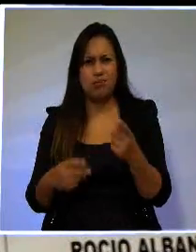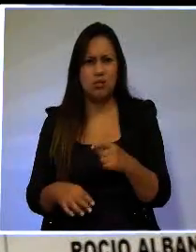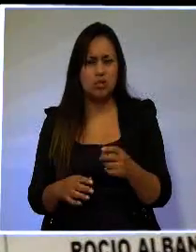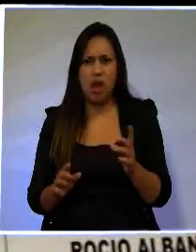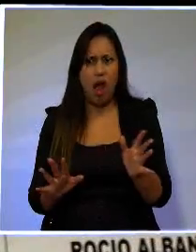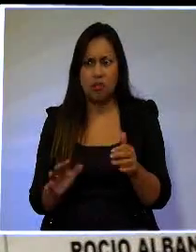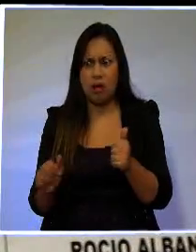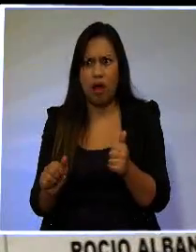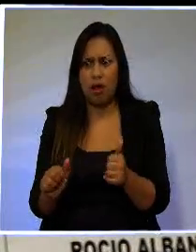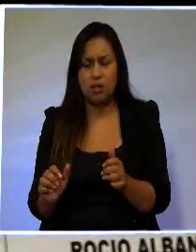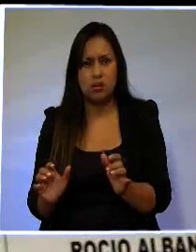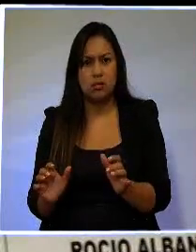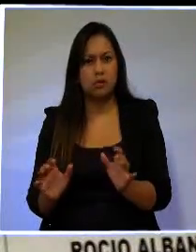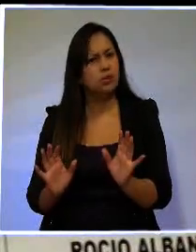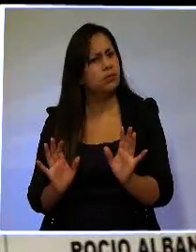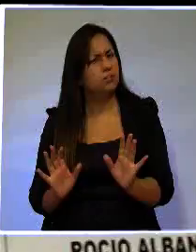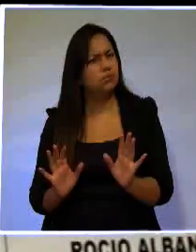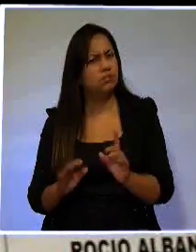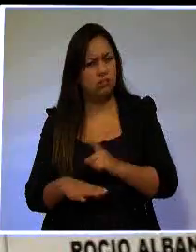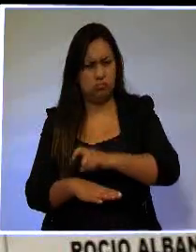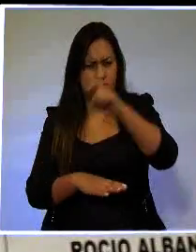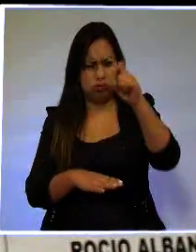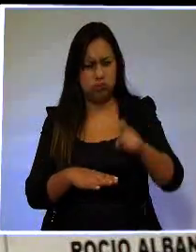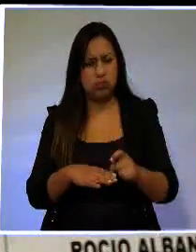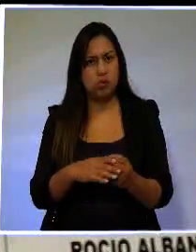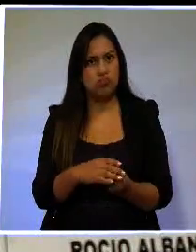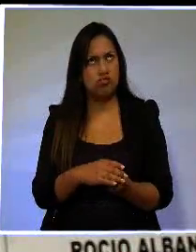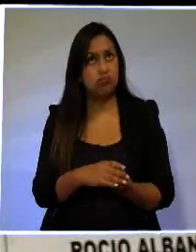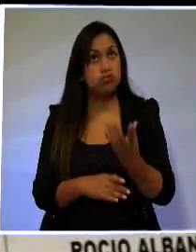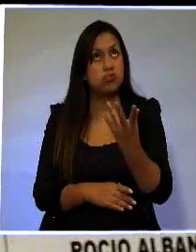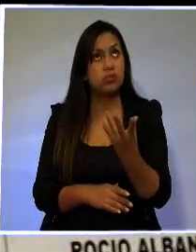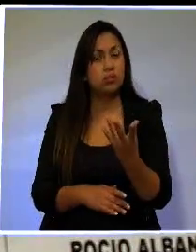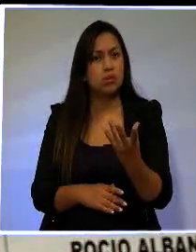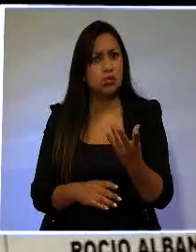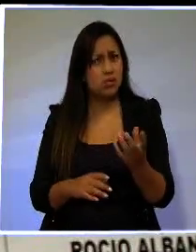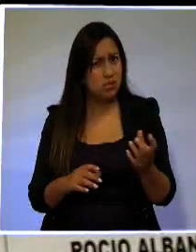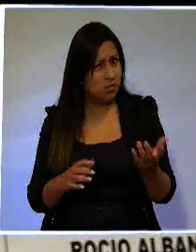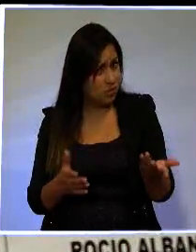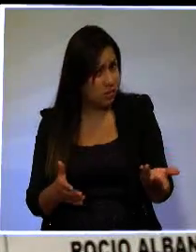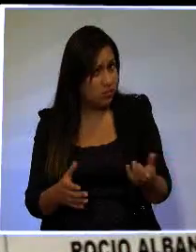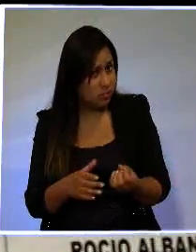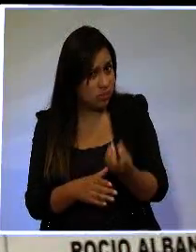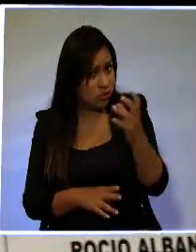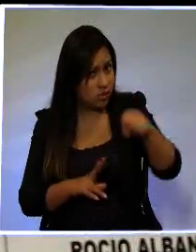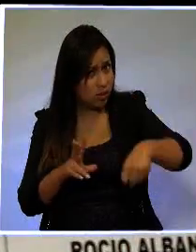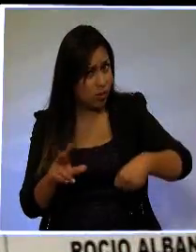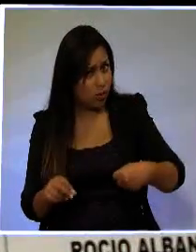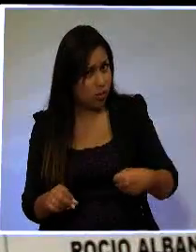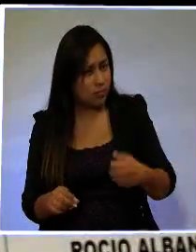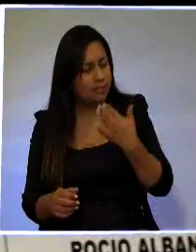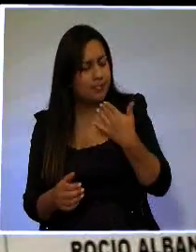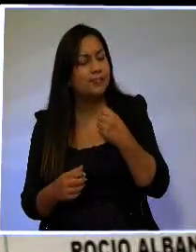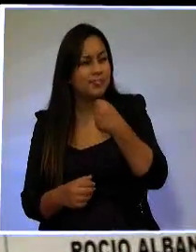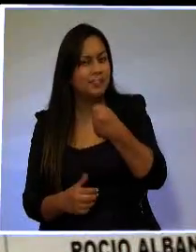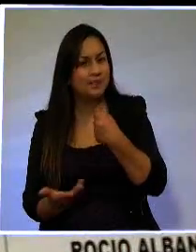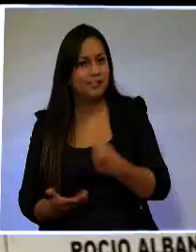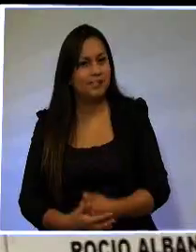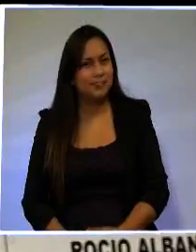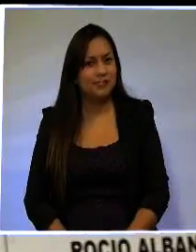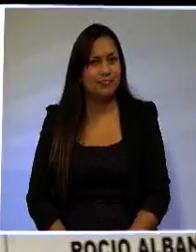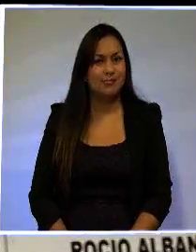volcán Y si será inminente su erupción se puede pronosticar esto Este es el tema de materia en nuestra siguiente